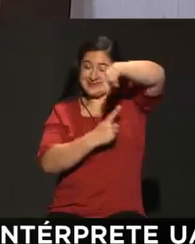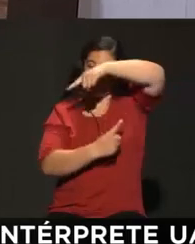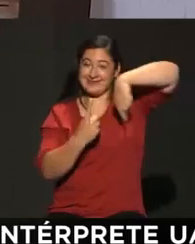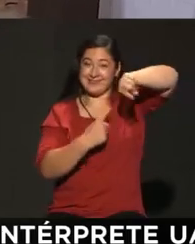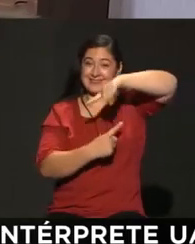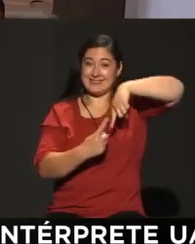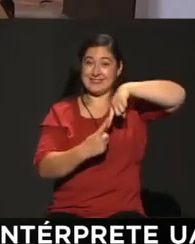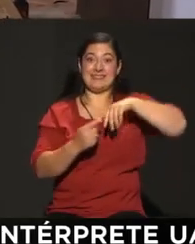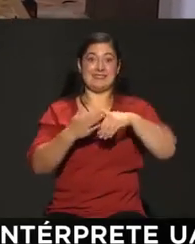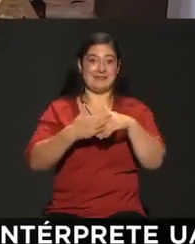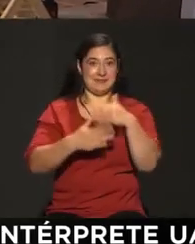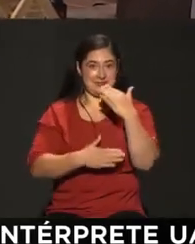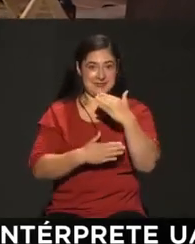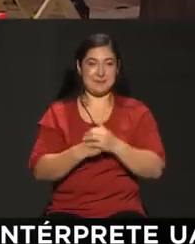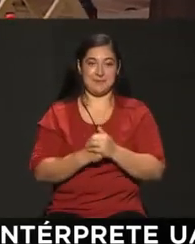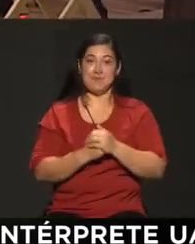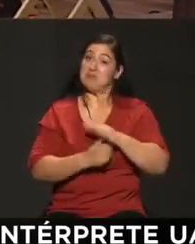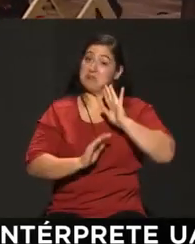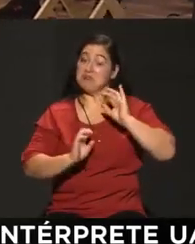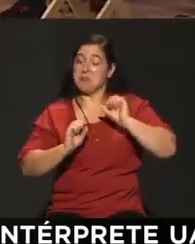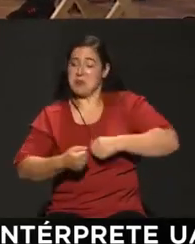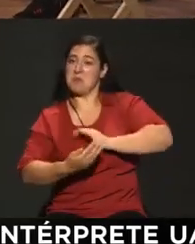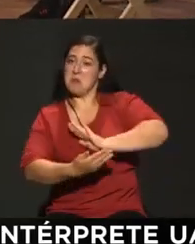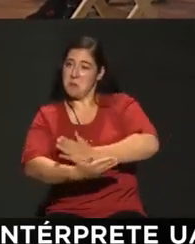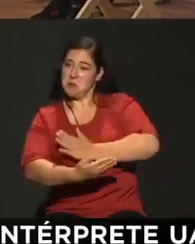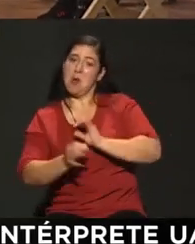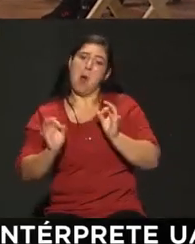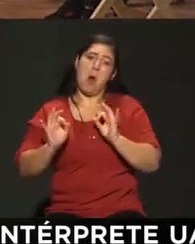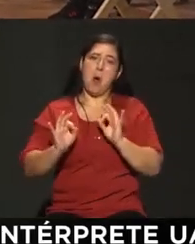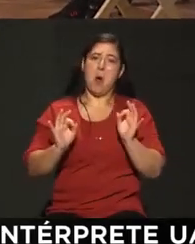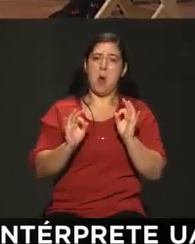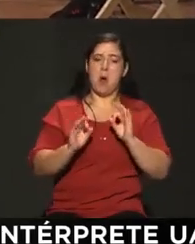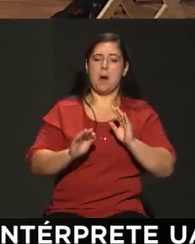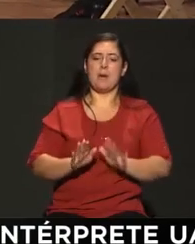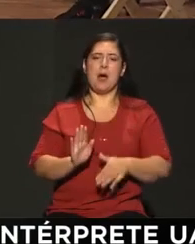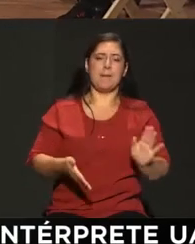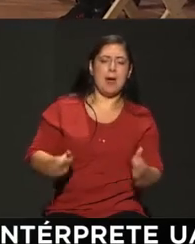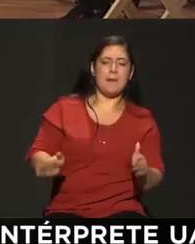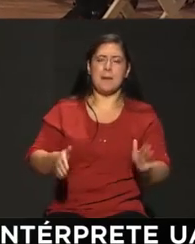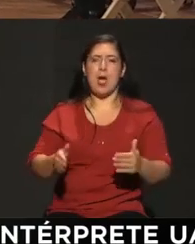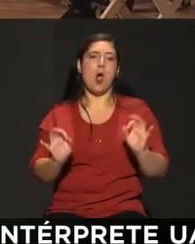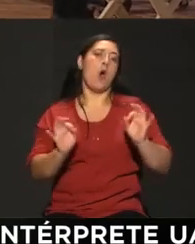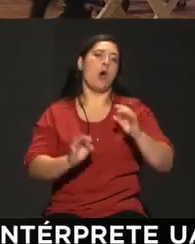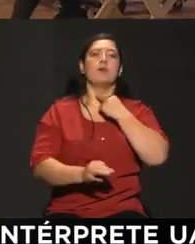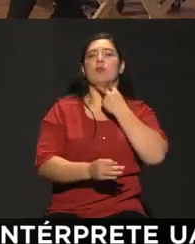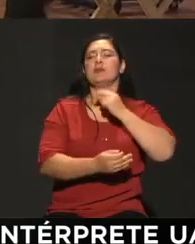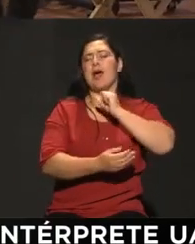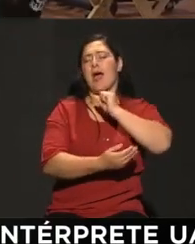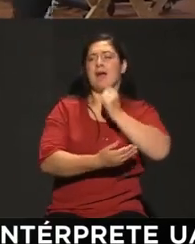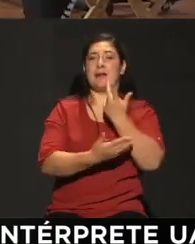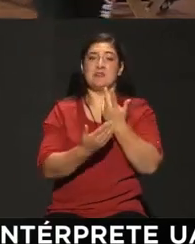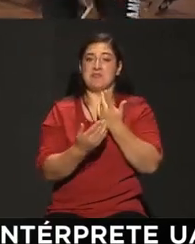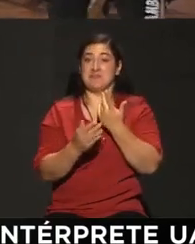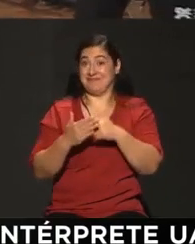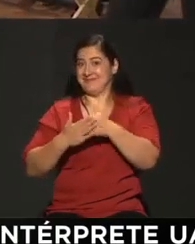Y empezamos. Lo podemos hacer con música, que lo teníamos ya ahí, o lo podemos hacer con percusión, o lo podemos hacer cantando. La primera parte